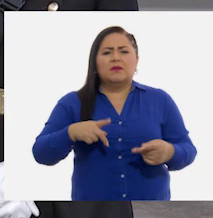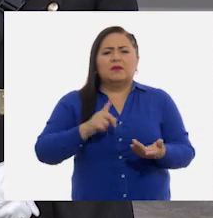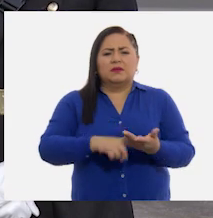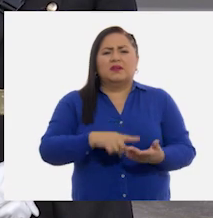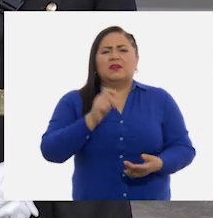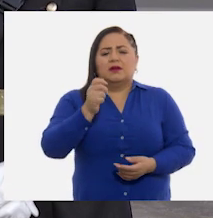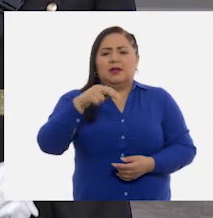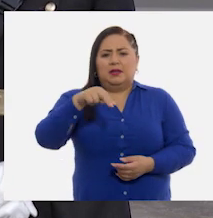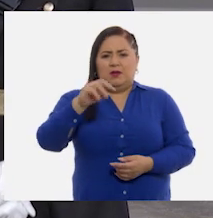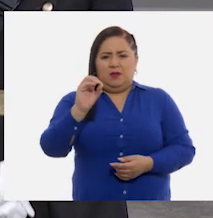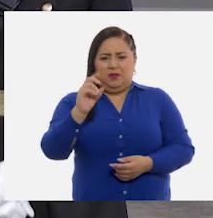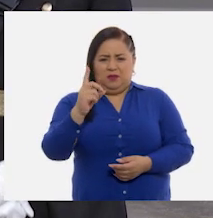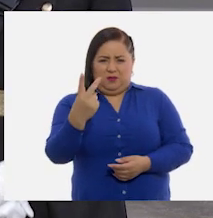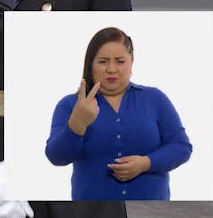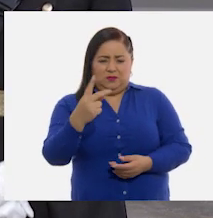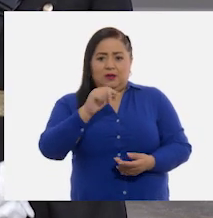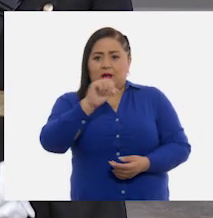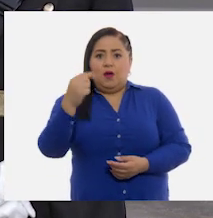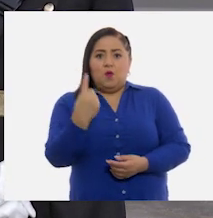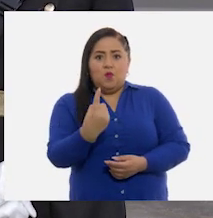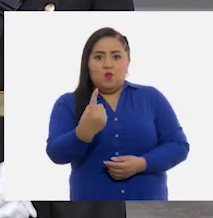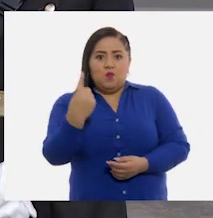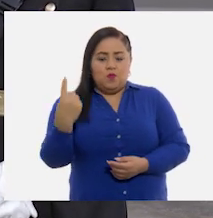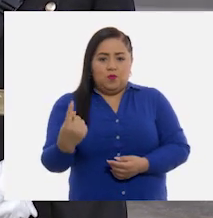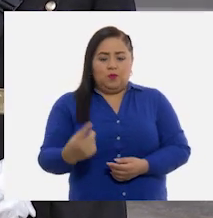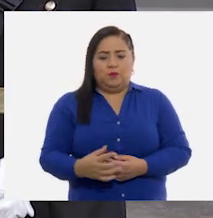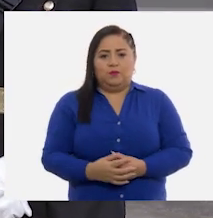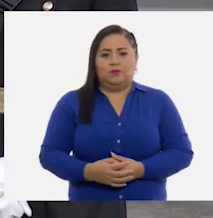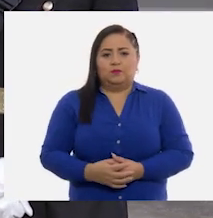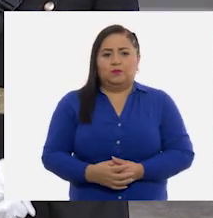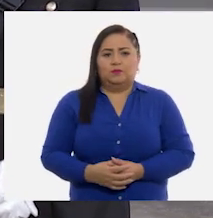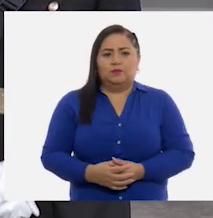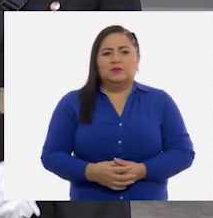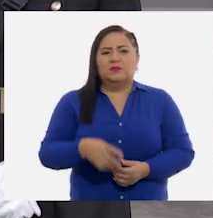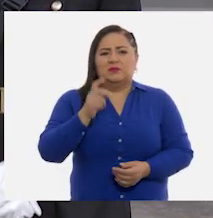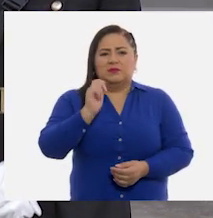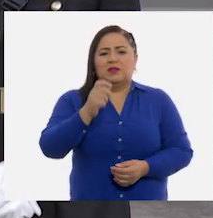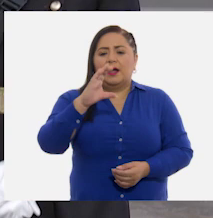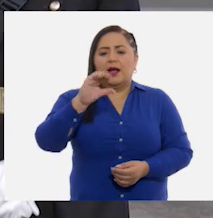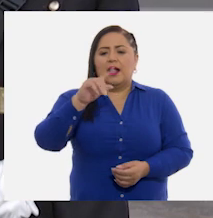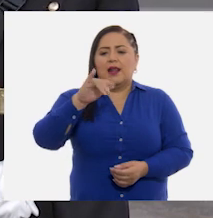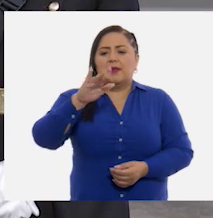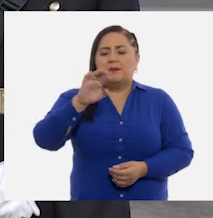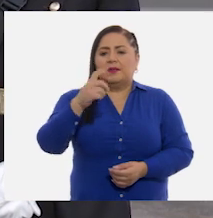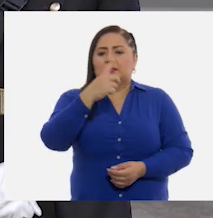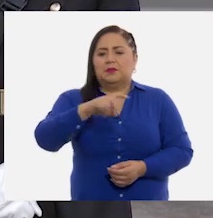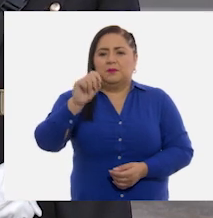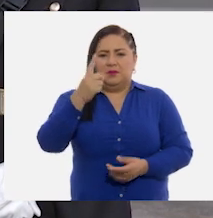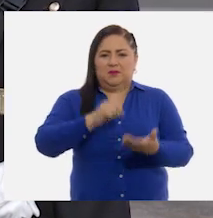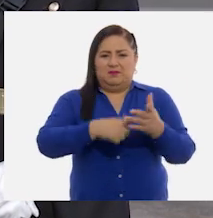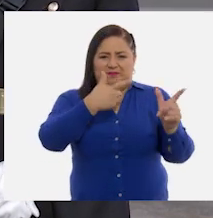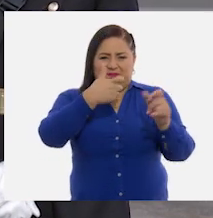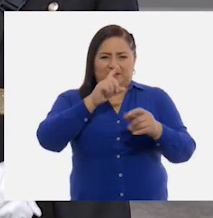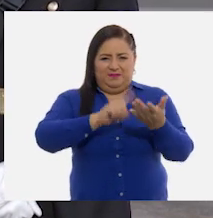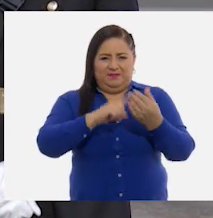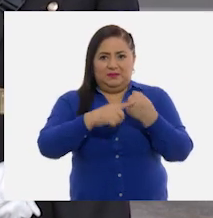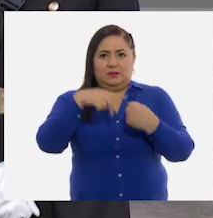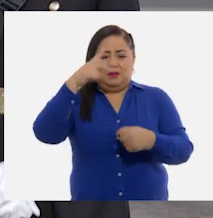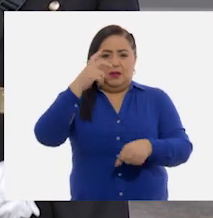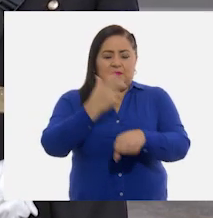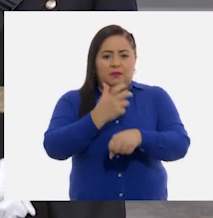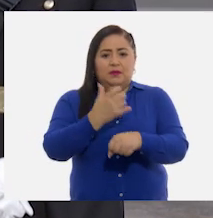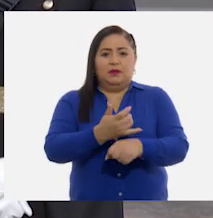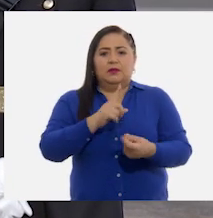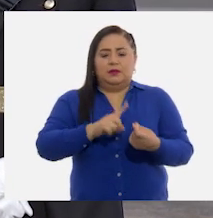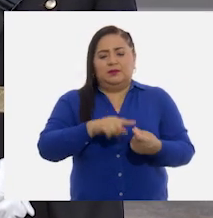obucero M2A1. Es calibre 105 milímetros, fabricación norteamericana y